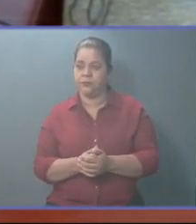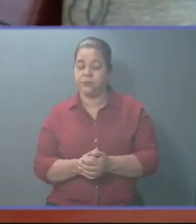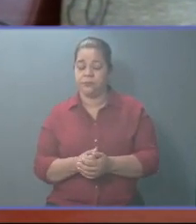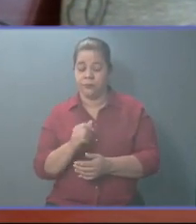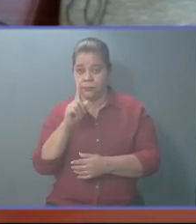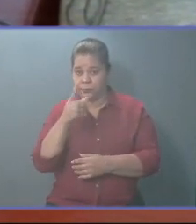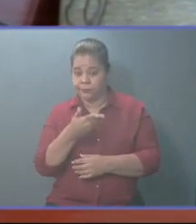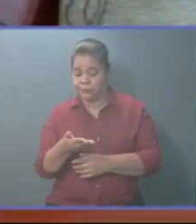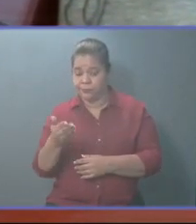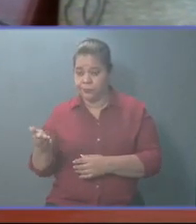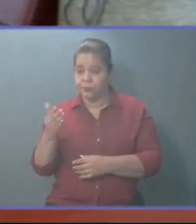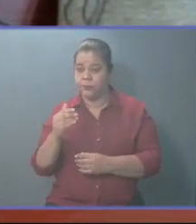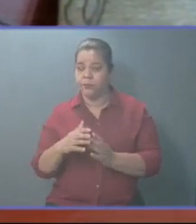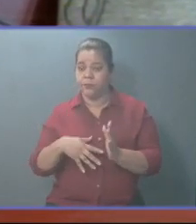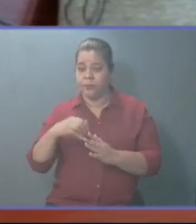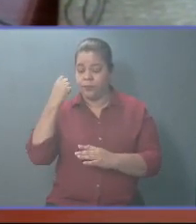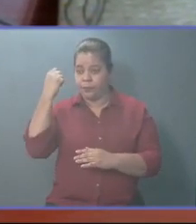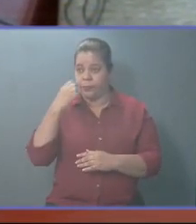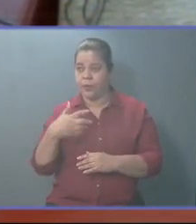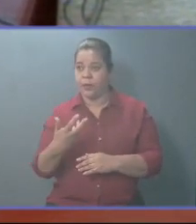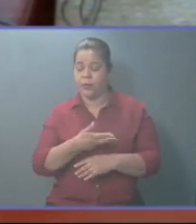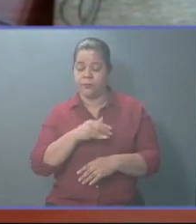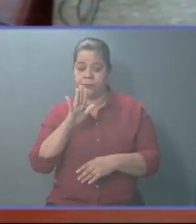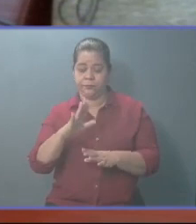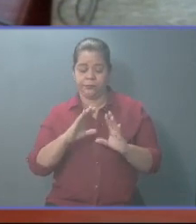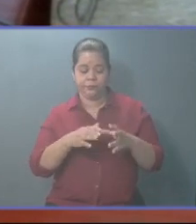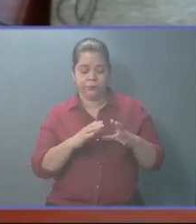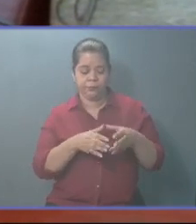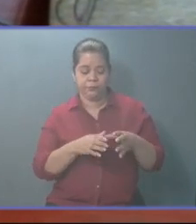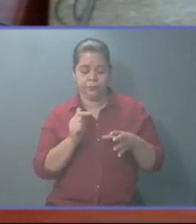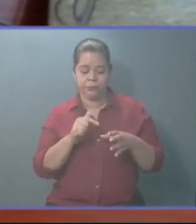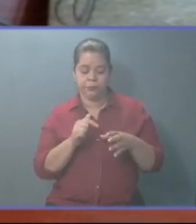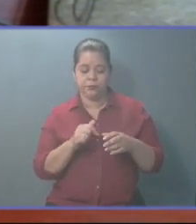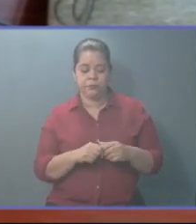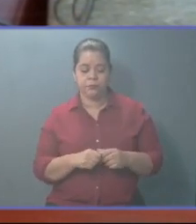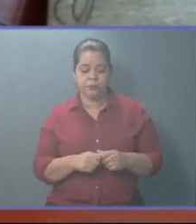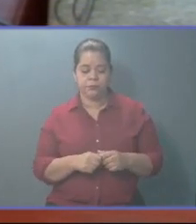aspecto importante de este comité es que